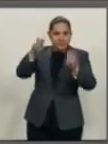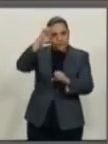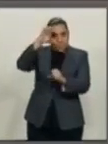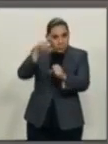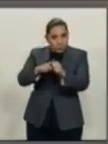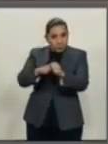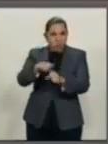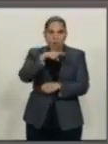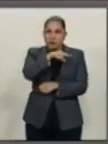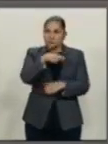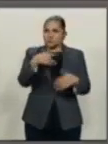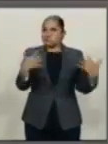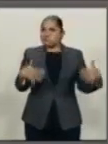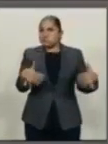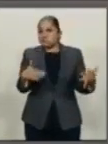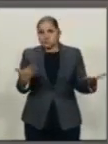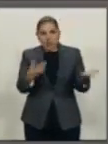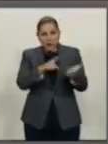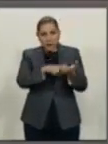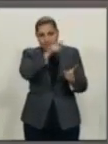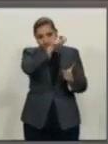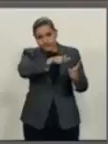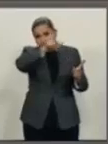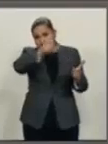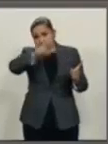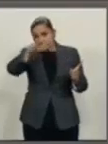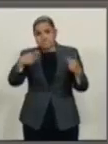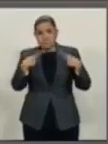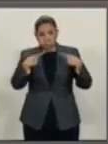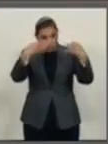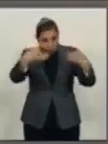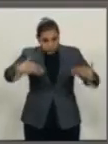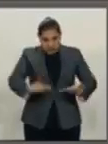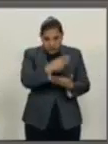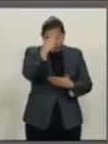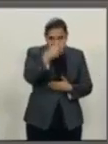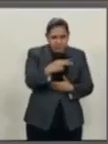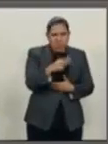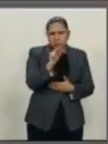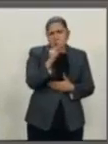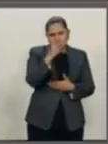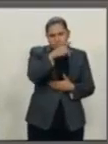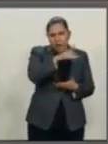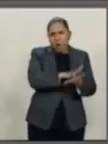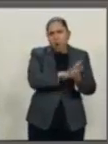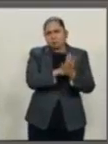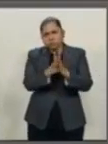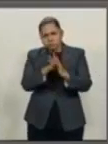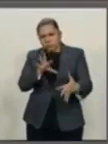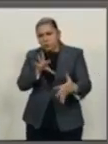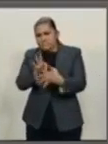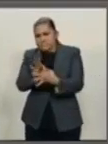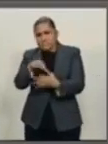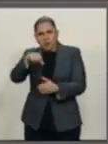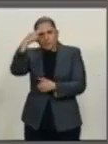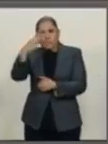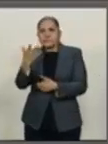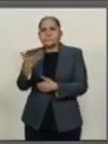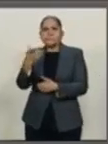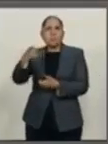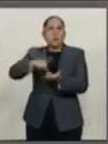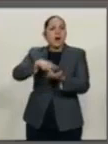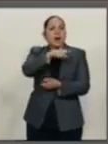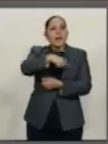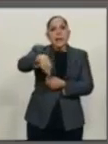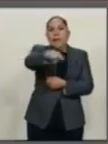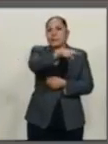su parte de ser naturalizados no tuvieron la oportunidad de participar en la vida de nuestro país. Agradezco